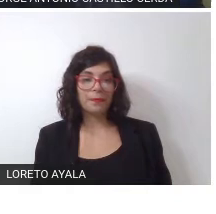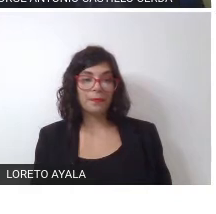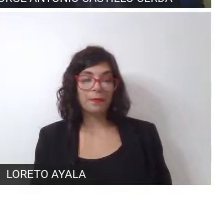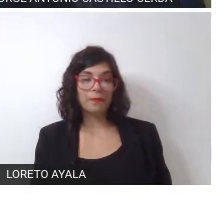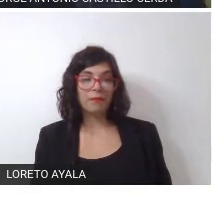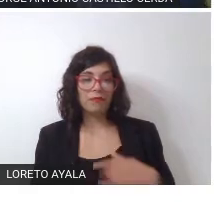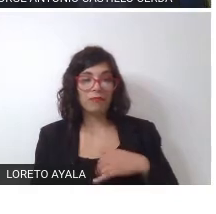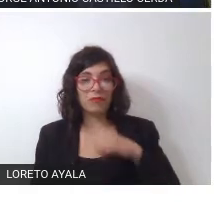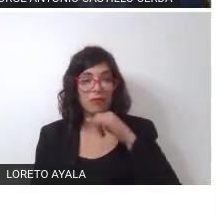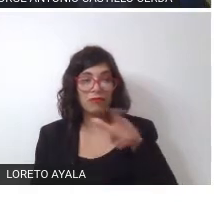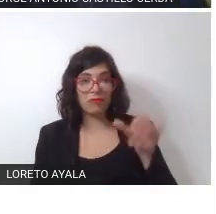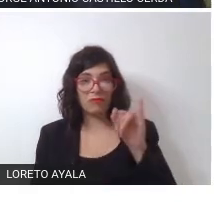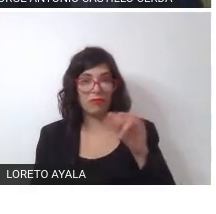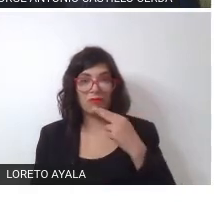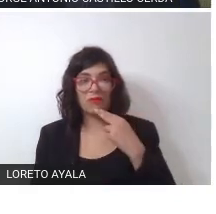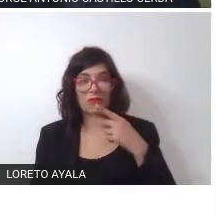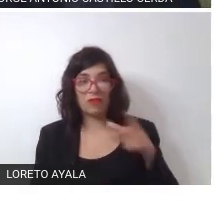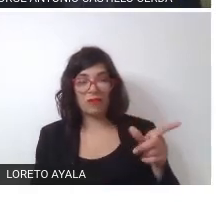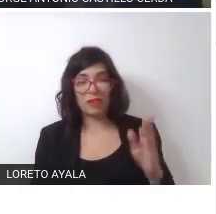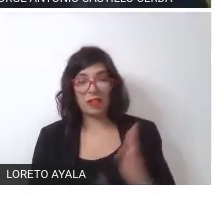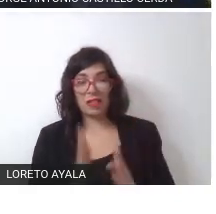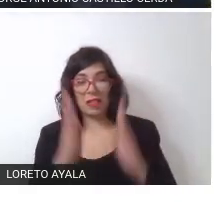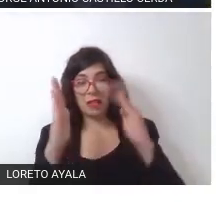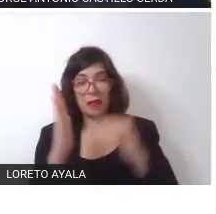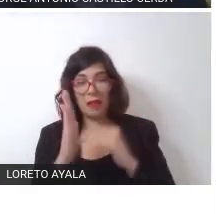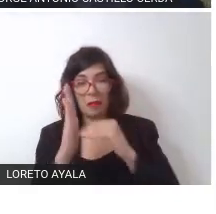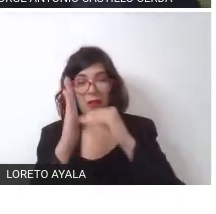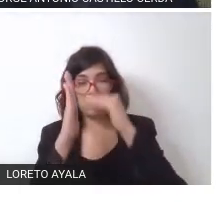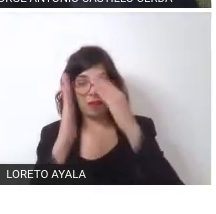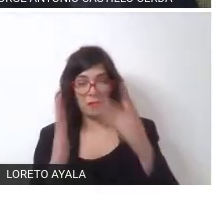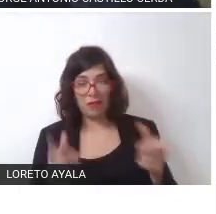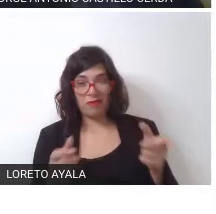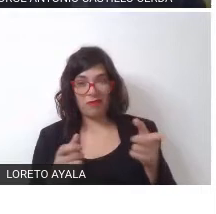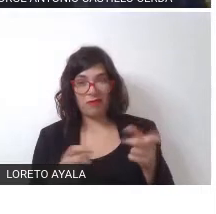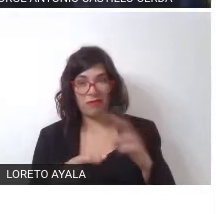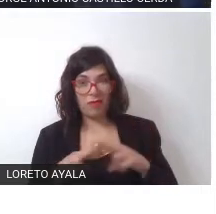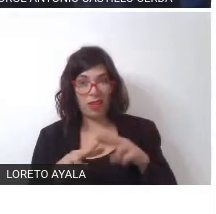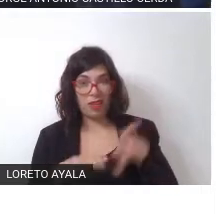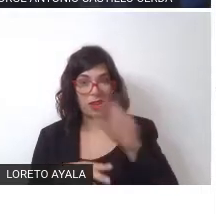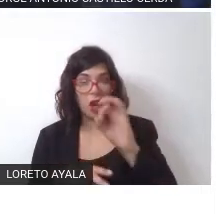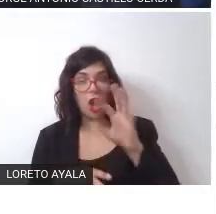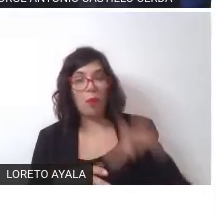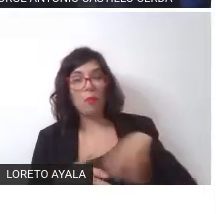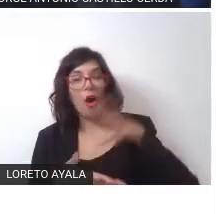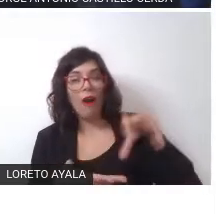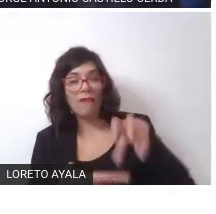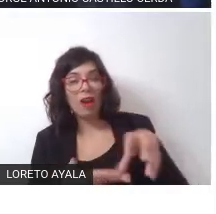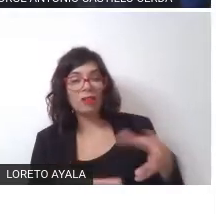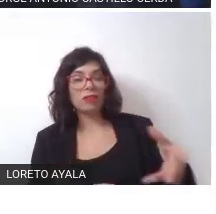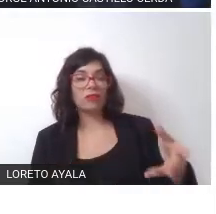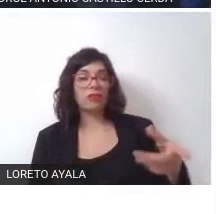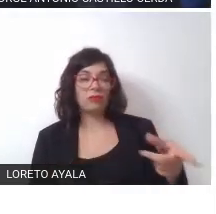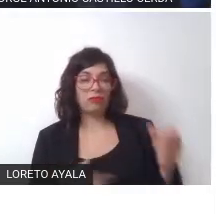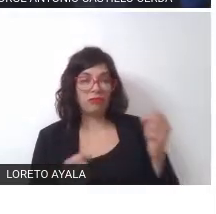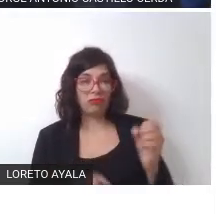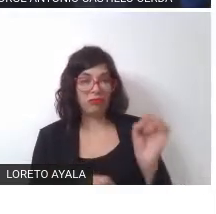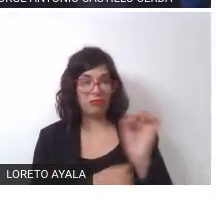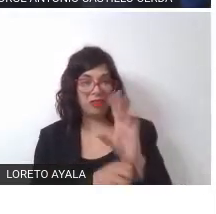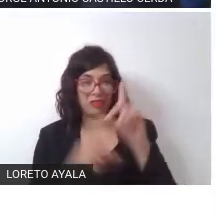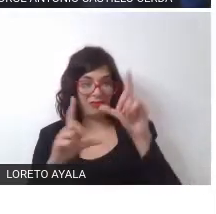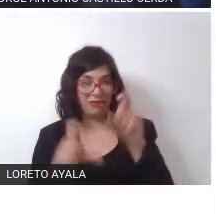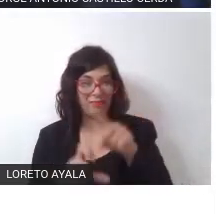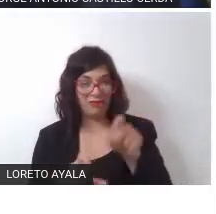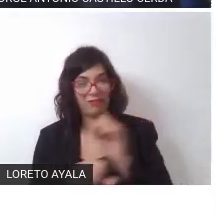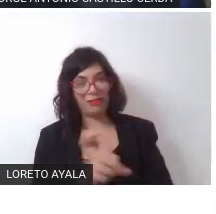No sé si alguien que vive en un condominio, en un departamento, en una población, me puede mandar este tipo de fotos.